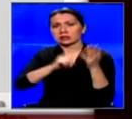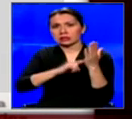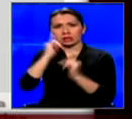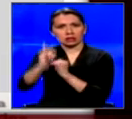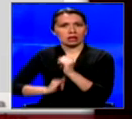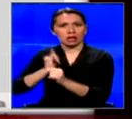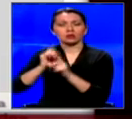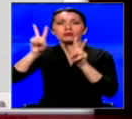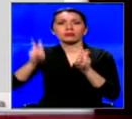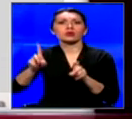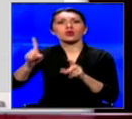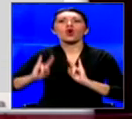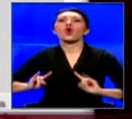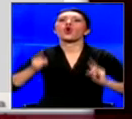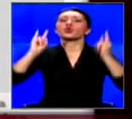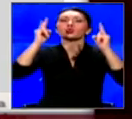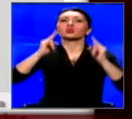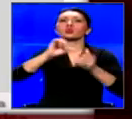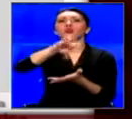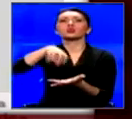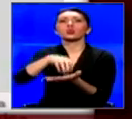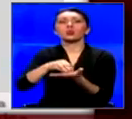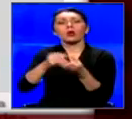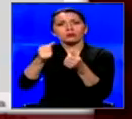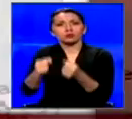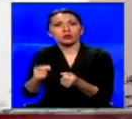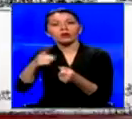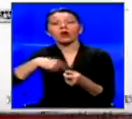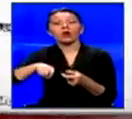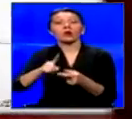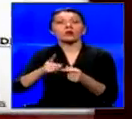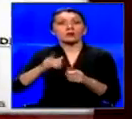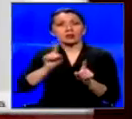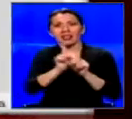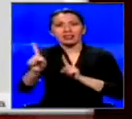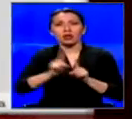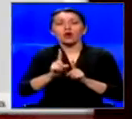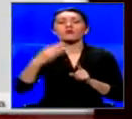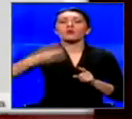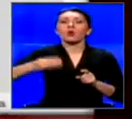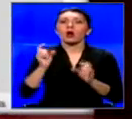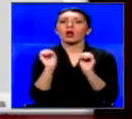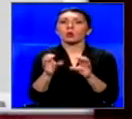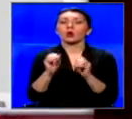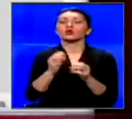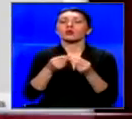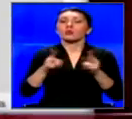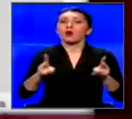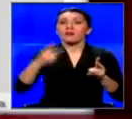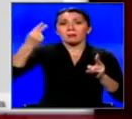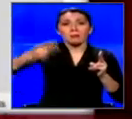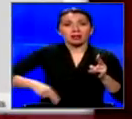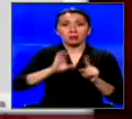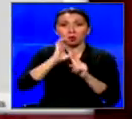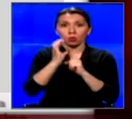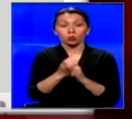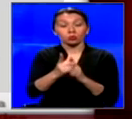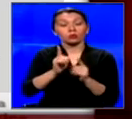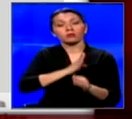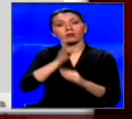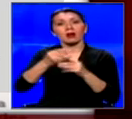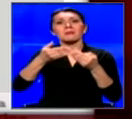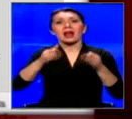internacional denominada Construyendo Ciudades Sostenibles, Gestión Municipal en Educación Pública, Cultura y Patrimonio, a realizarse en